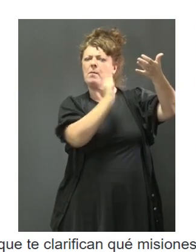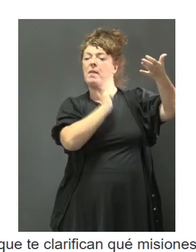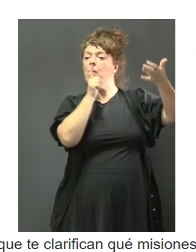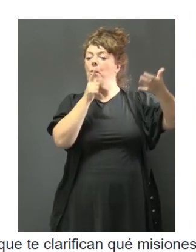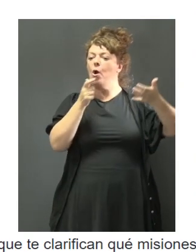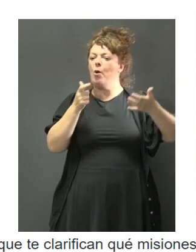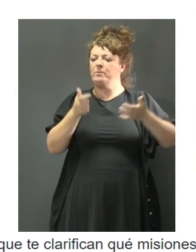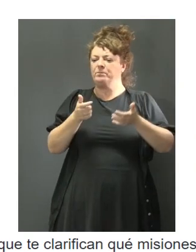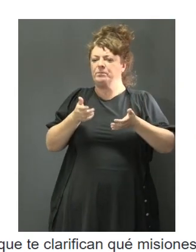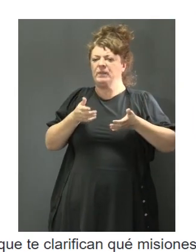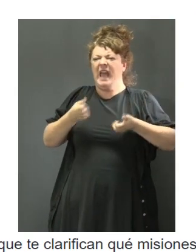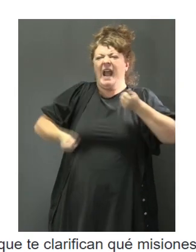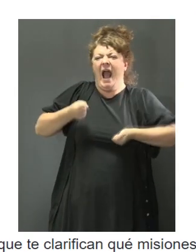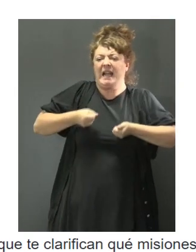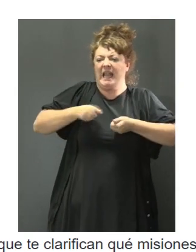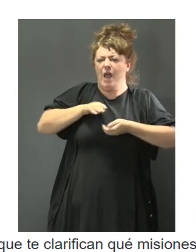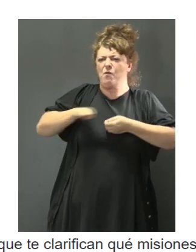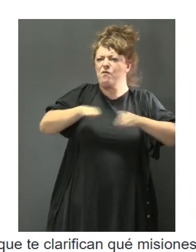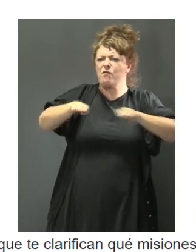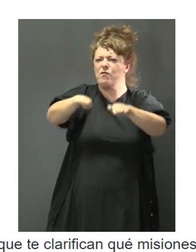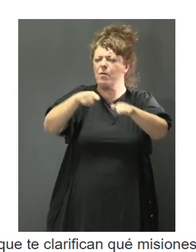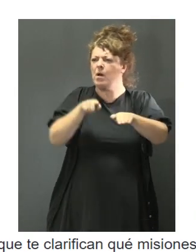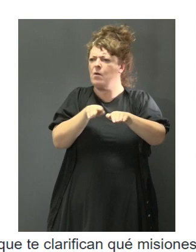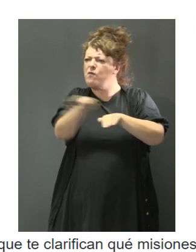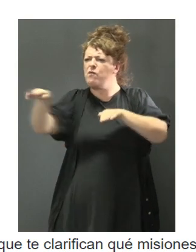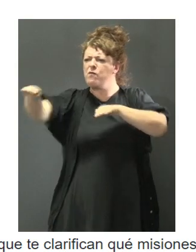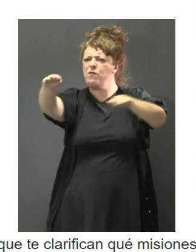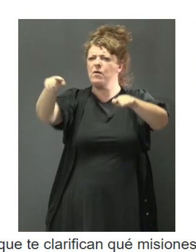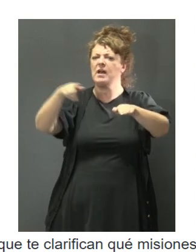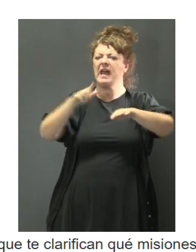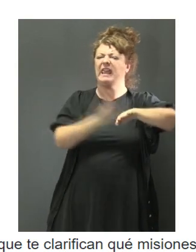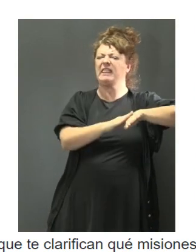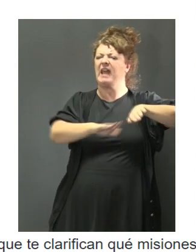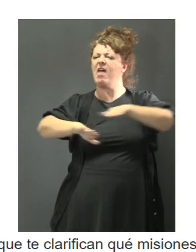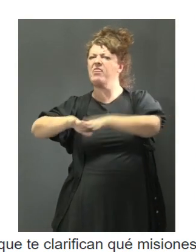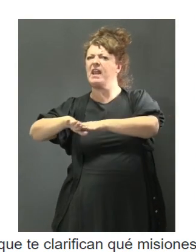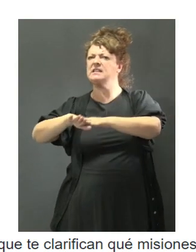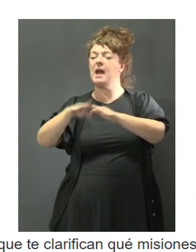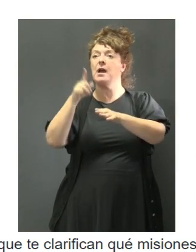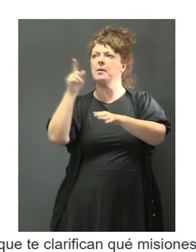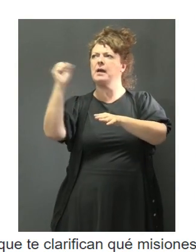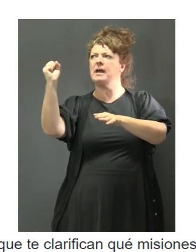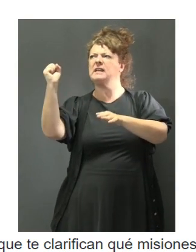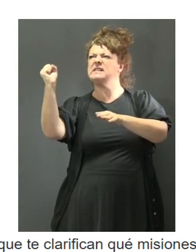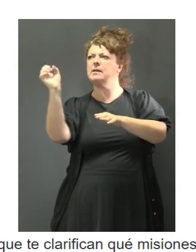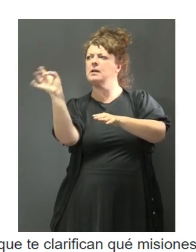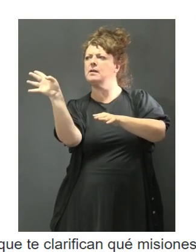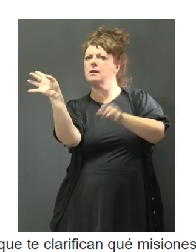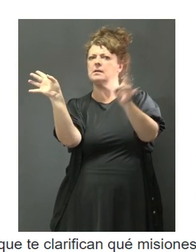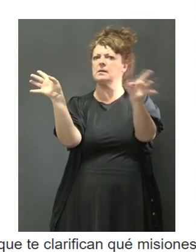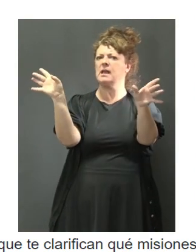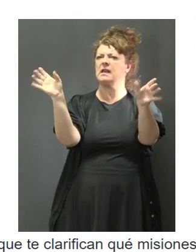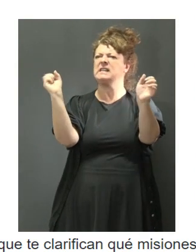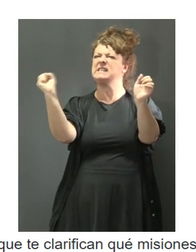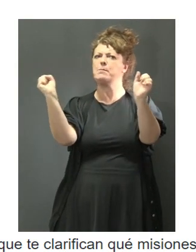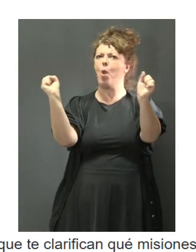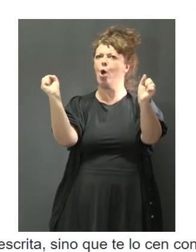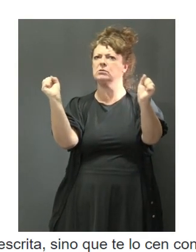carreras, para indicarte qué dirección debes seguir, no te dicen izquierda o derecha, ves el símbolo de la flechita a un lado, la flechita al